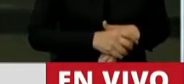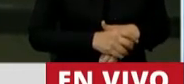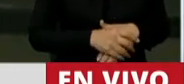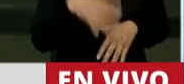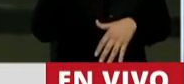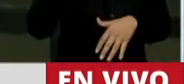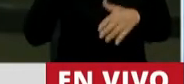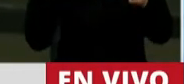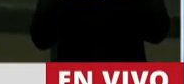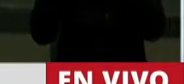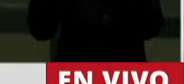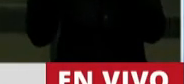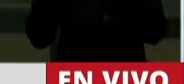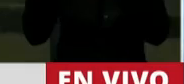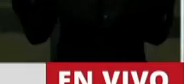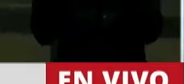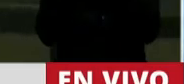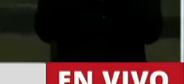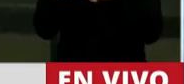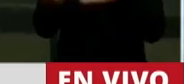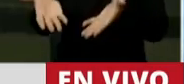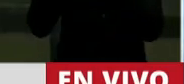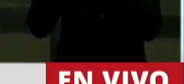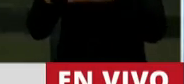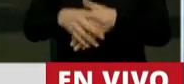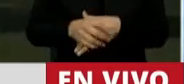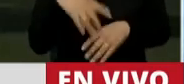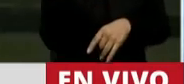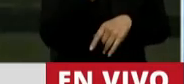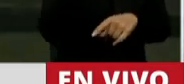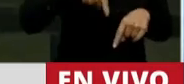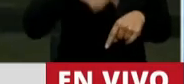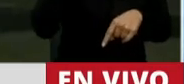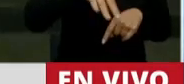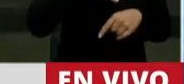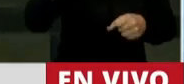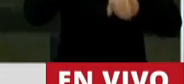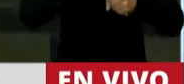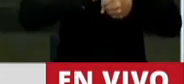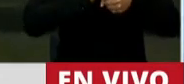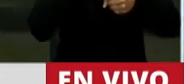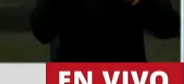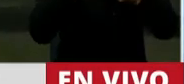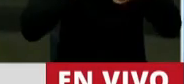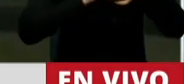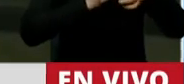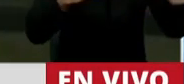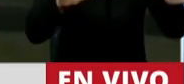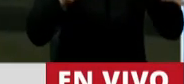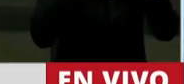fuertemente endeudado, centralista y desigual, que debemos nosotros ahora trabajar para liberarlo y